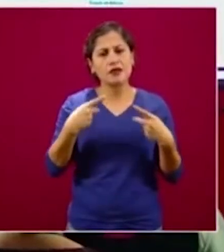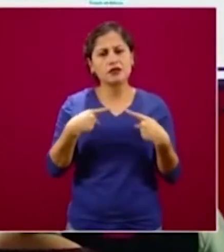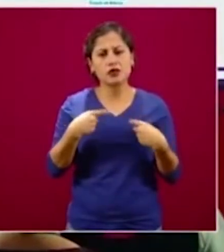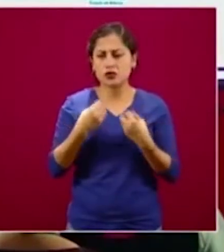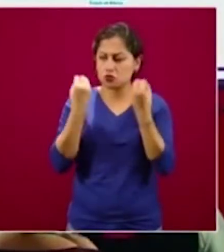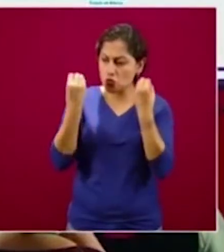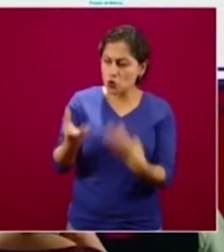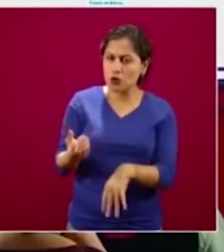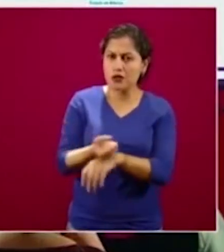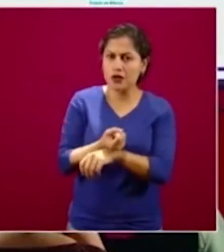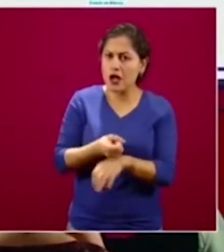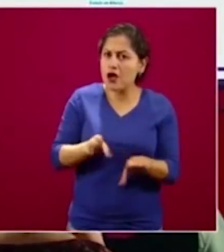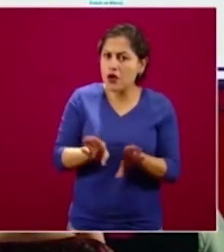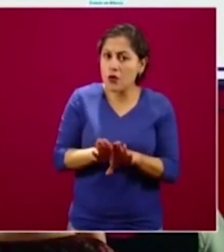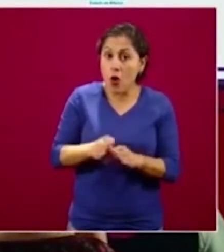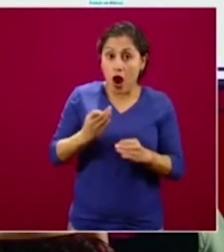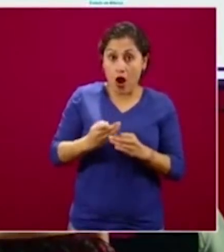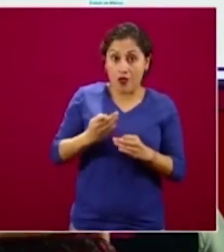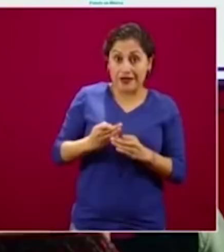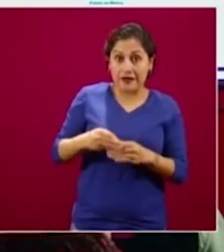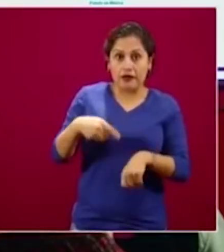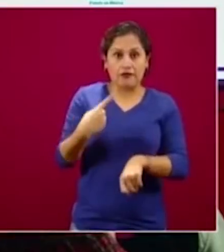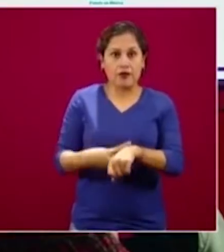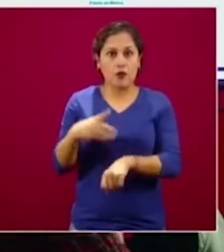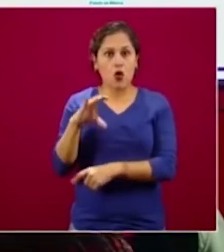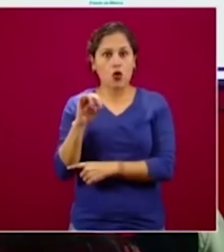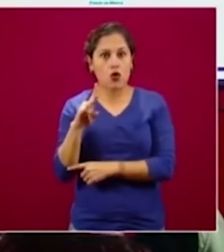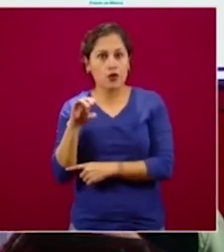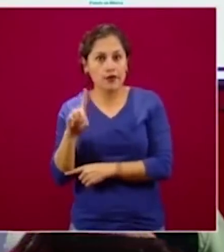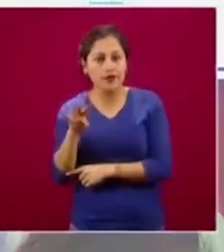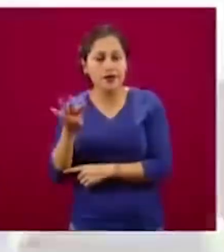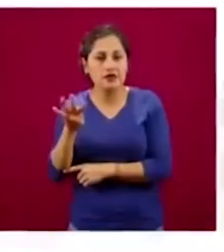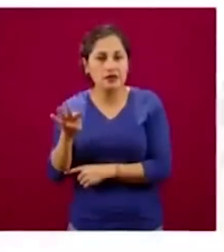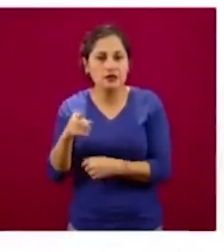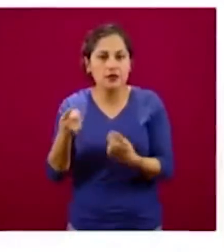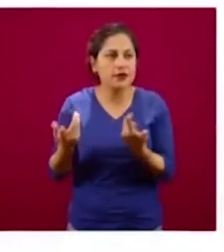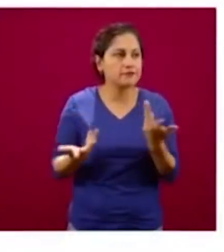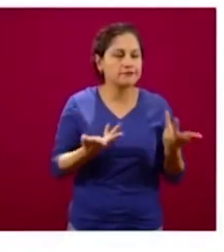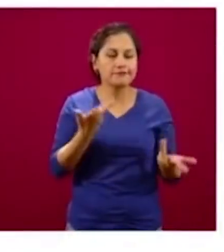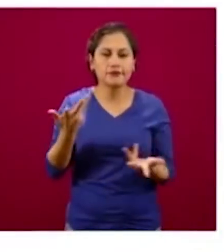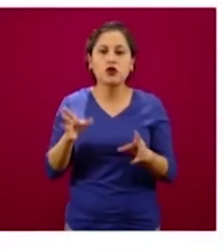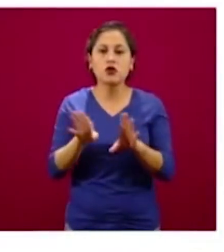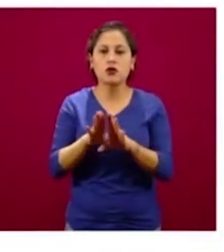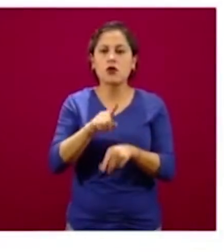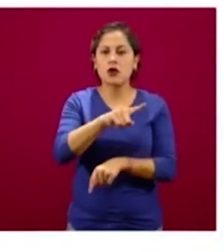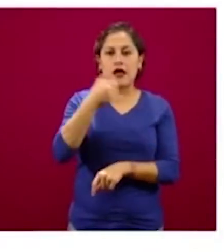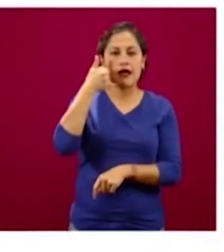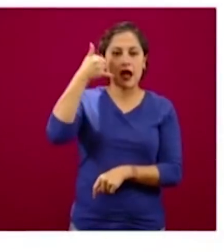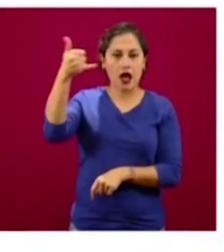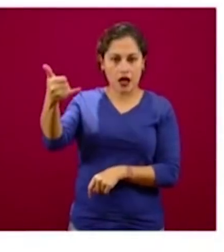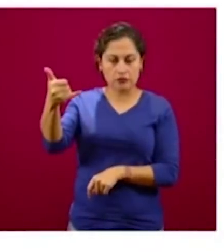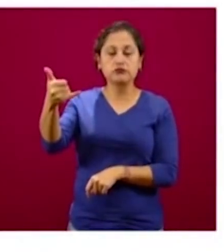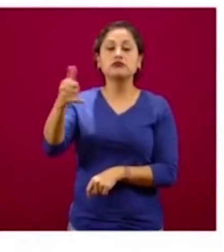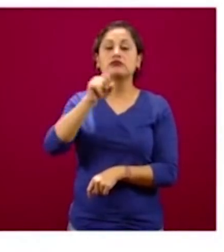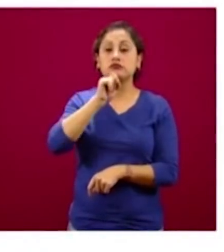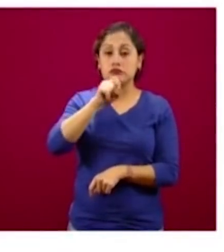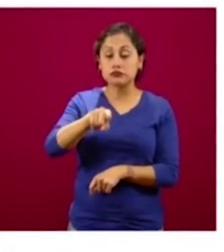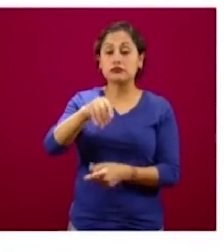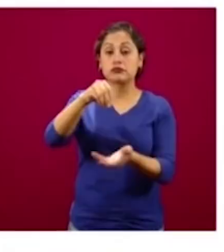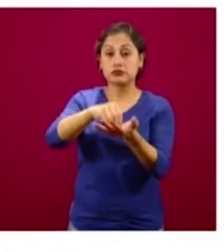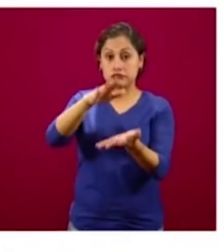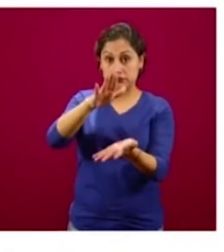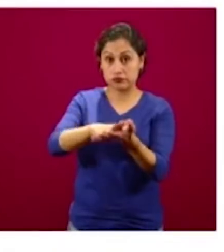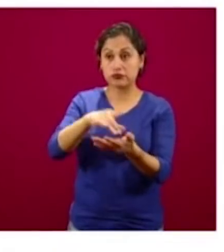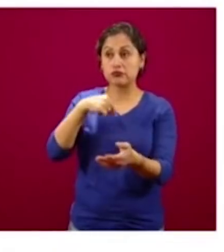pandemia COVID? Agendar cita, nuevamente llamar al sistema de línea telefónica y al call center del Centro Nacional